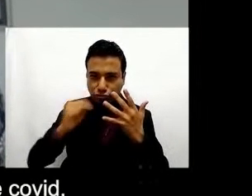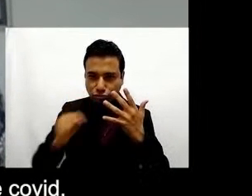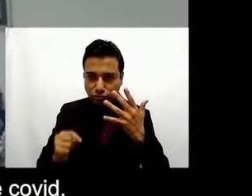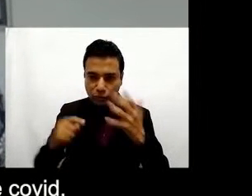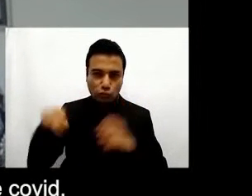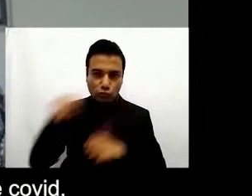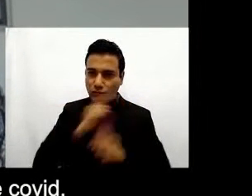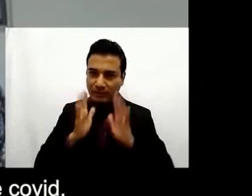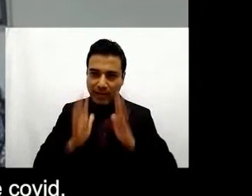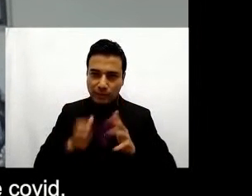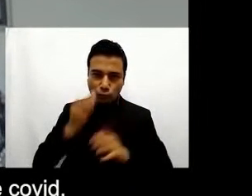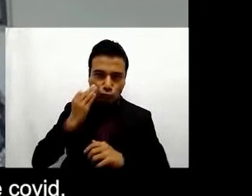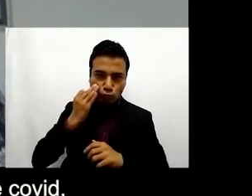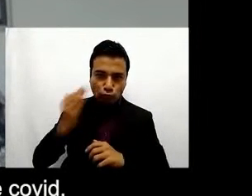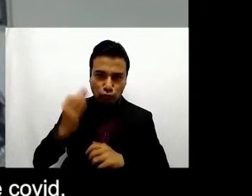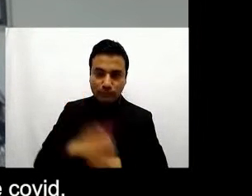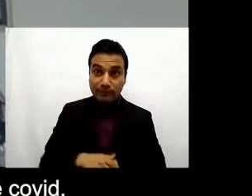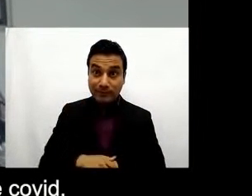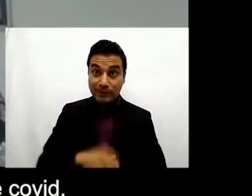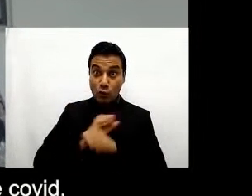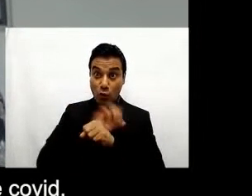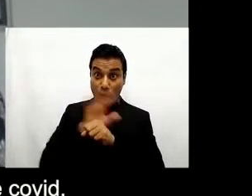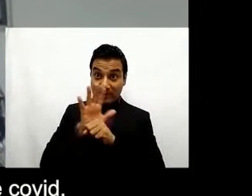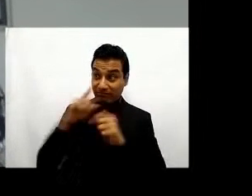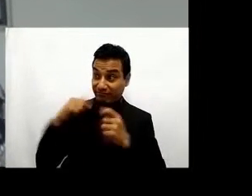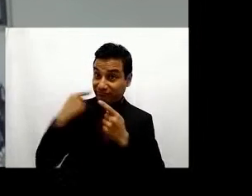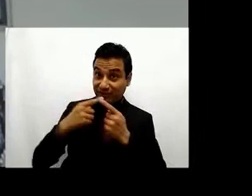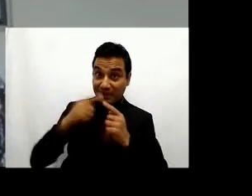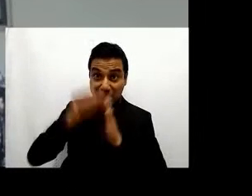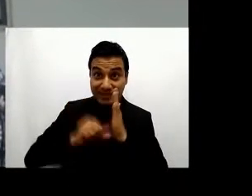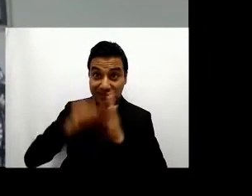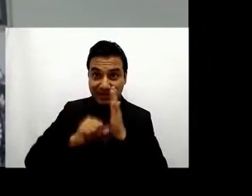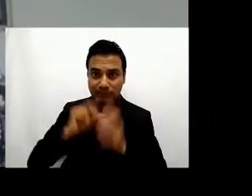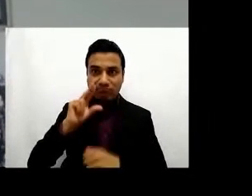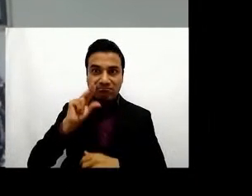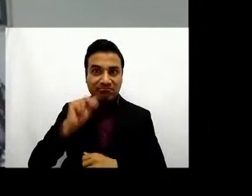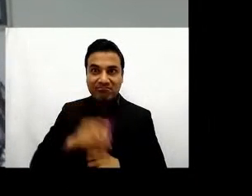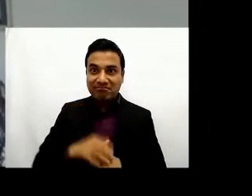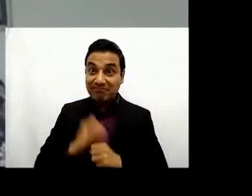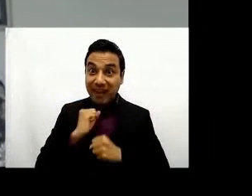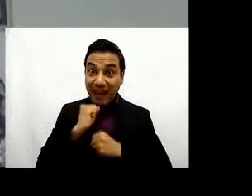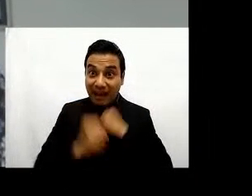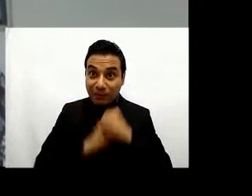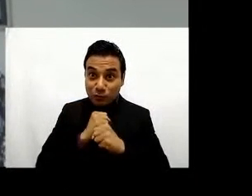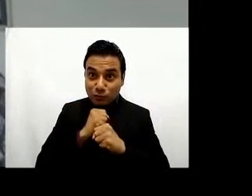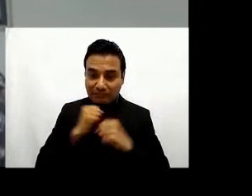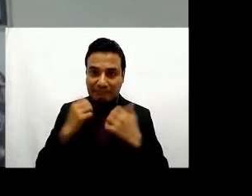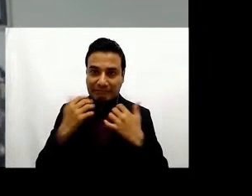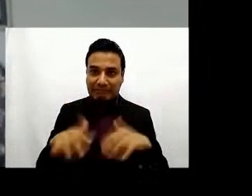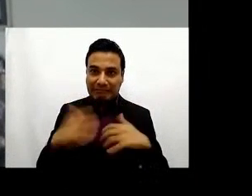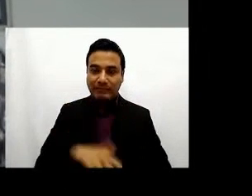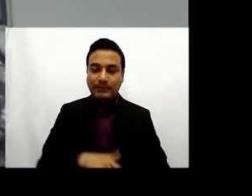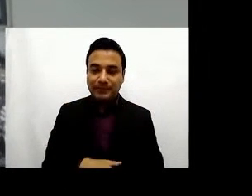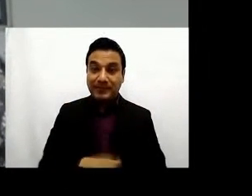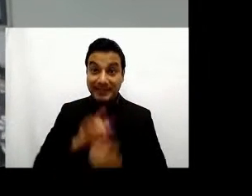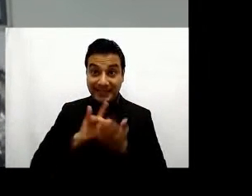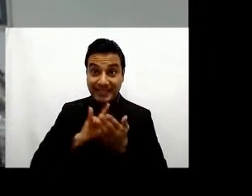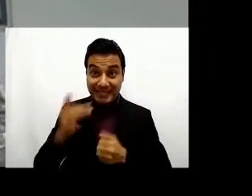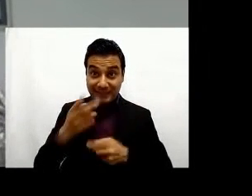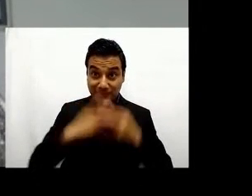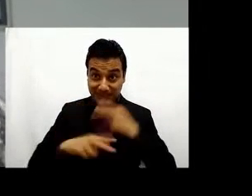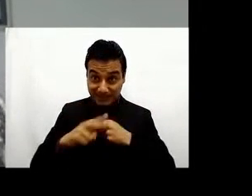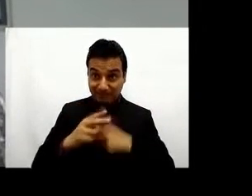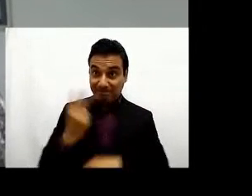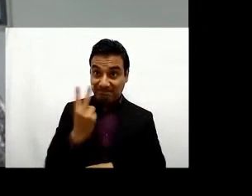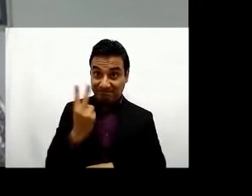ya años. Ya no podemos decir meses de COVID, ya son años. Entonces, muchísimas gracias por estar aquí, Guillermo